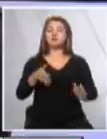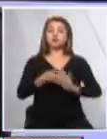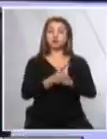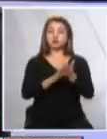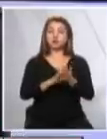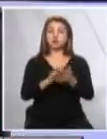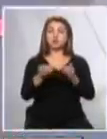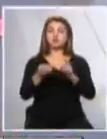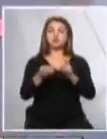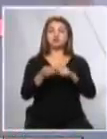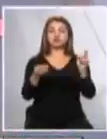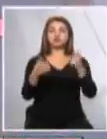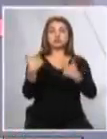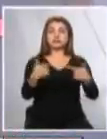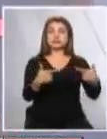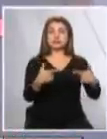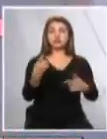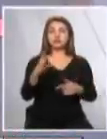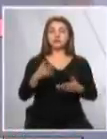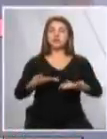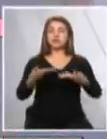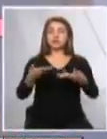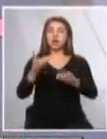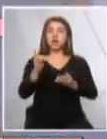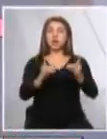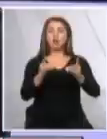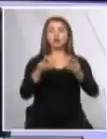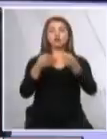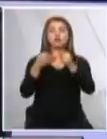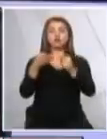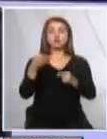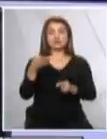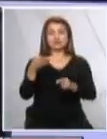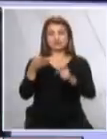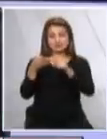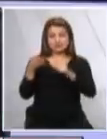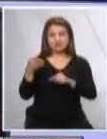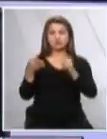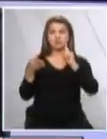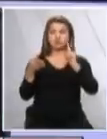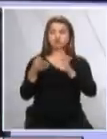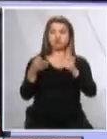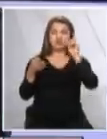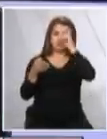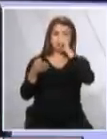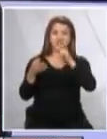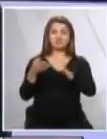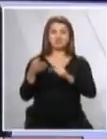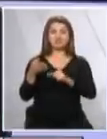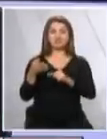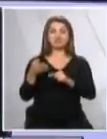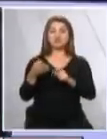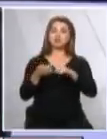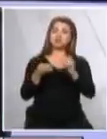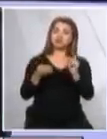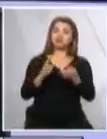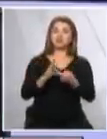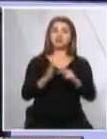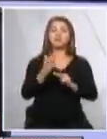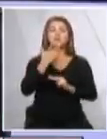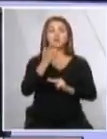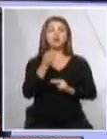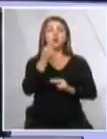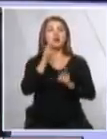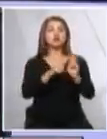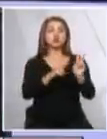de despolitizar el país, lo único que hizo fue entregar unas condiciones que hoy día hace que sea muy difícil salir también de la crisis, porque la única salida para